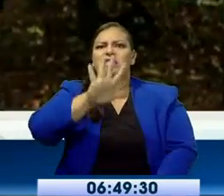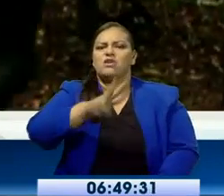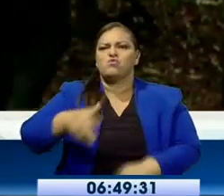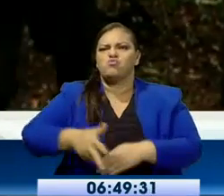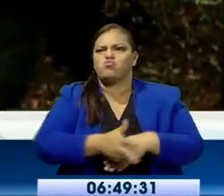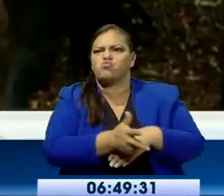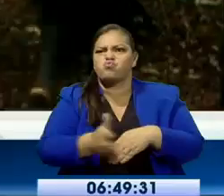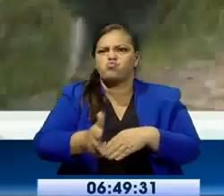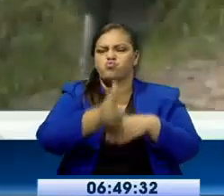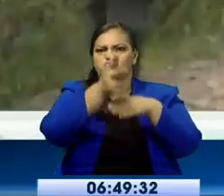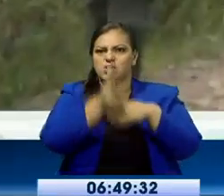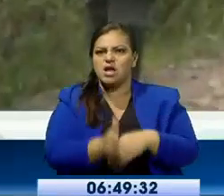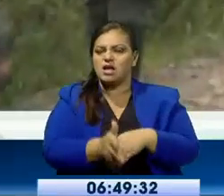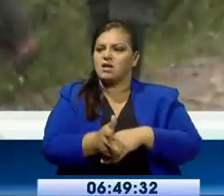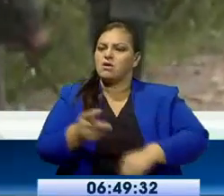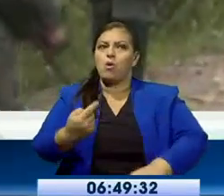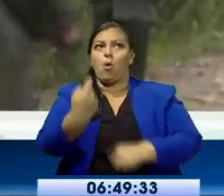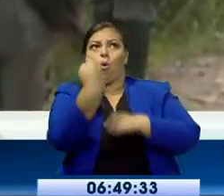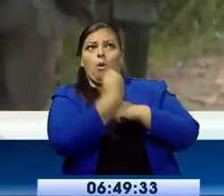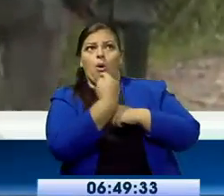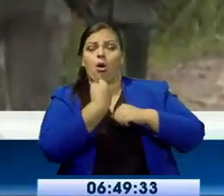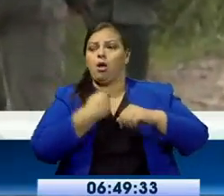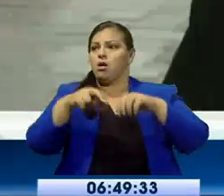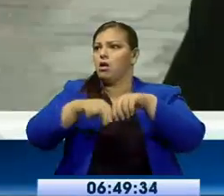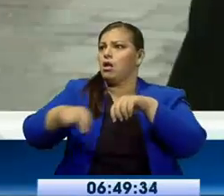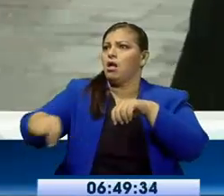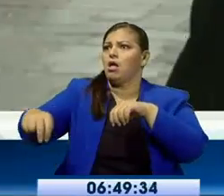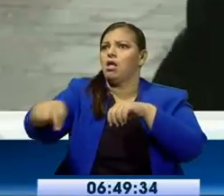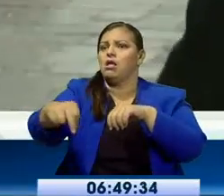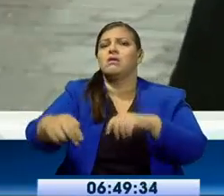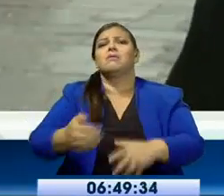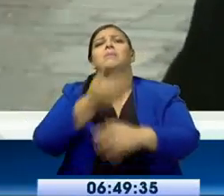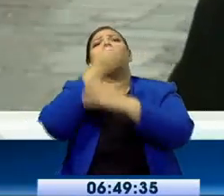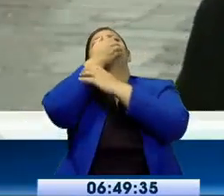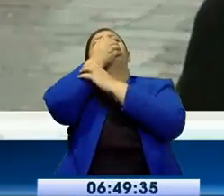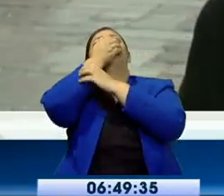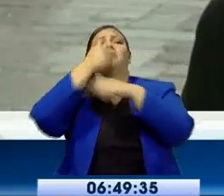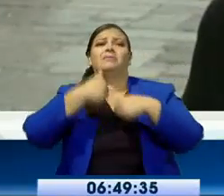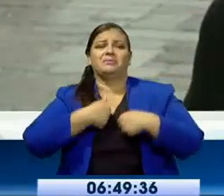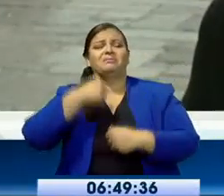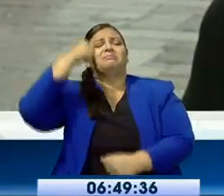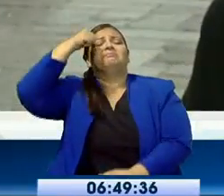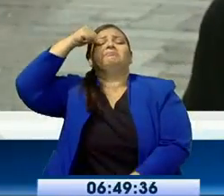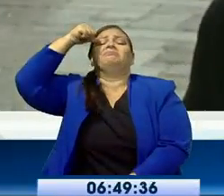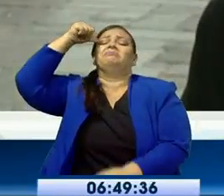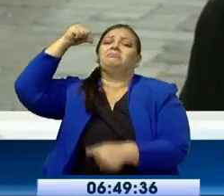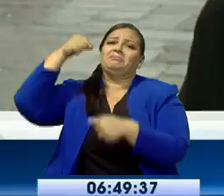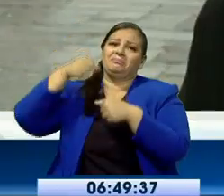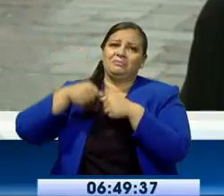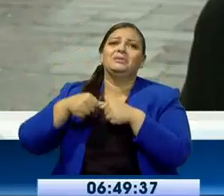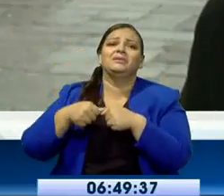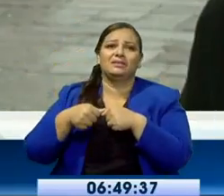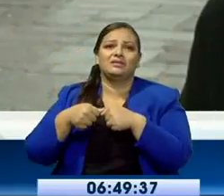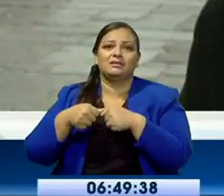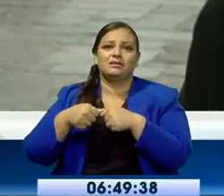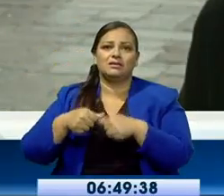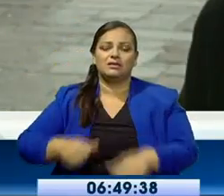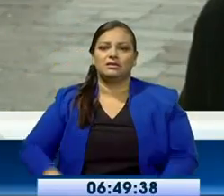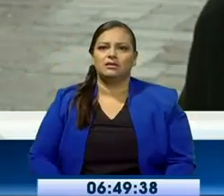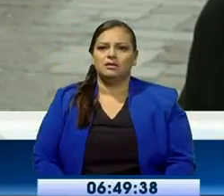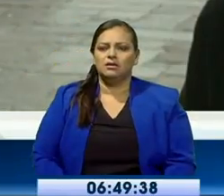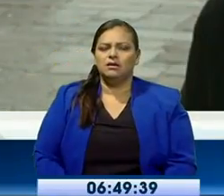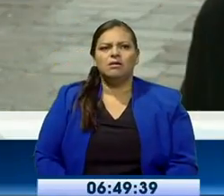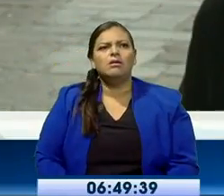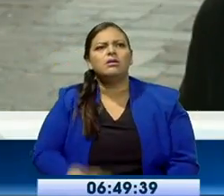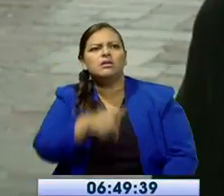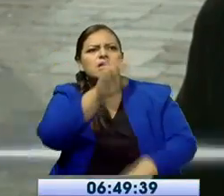trabajo en los secuestros y las víctimas del conflicto armado de su país. Y eso me dio también la experiencia de asesorar, de